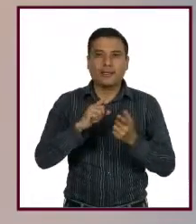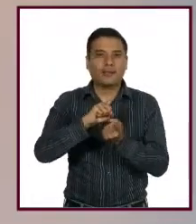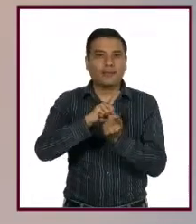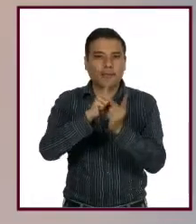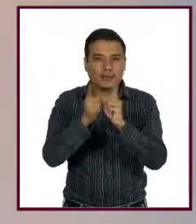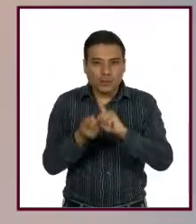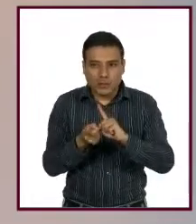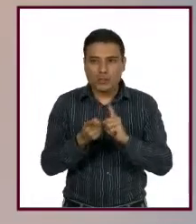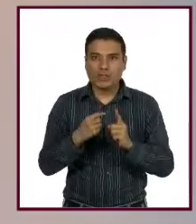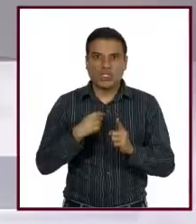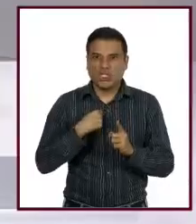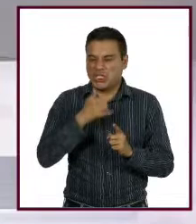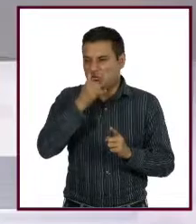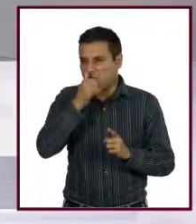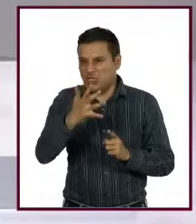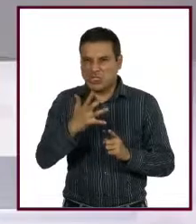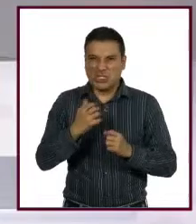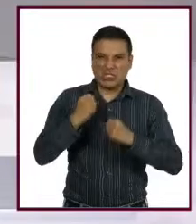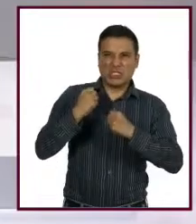etcétera.